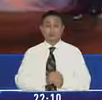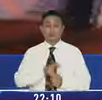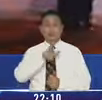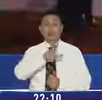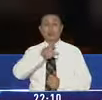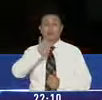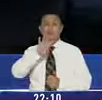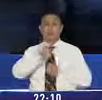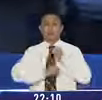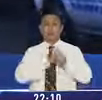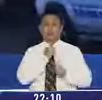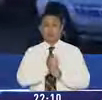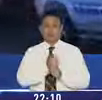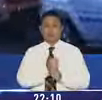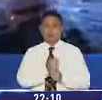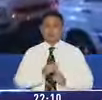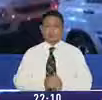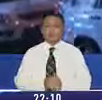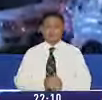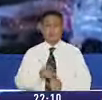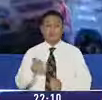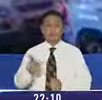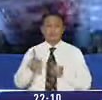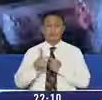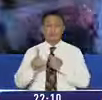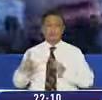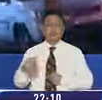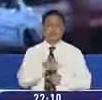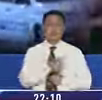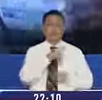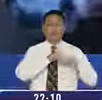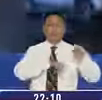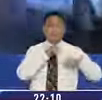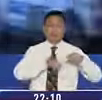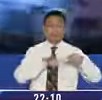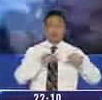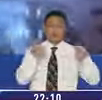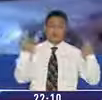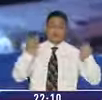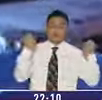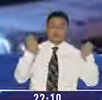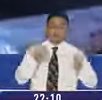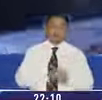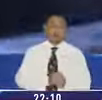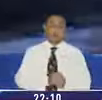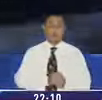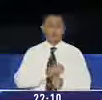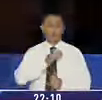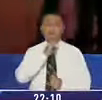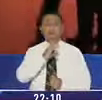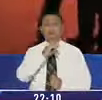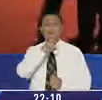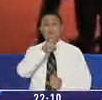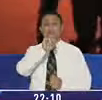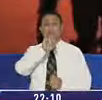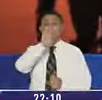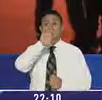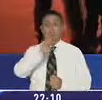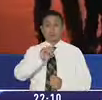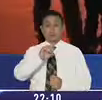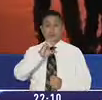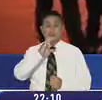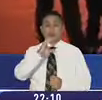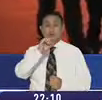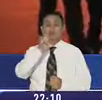34 años, mientras se encontraba reunido con amigos en el sector del Cristo del Consuelo. El